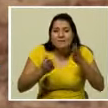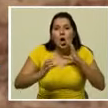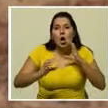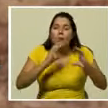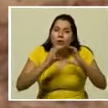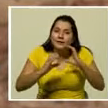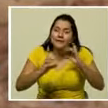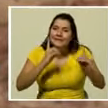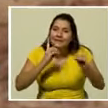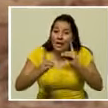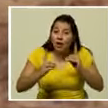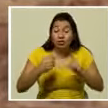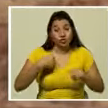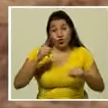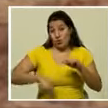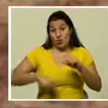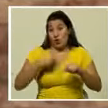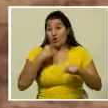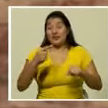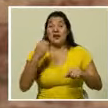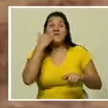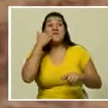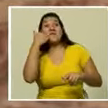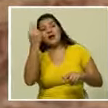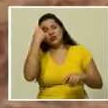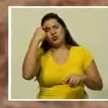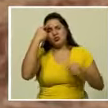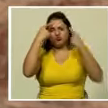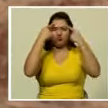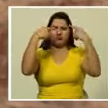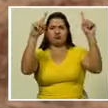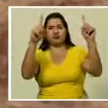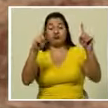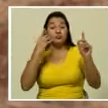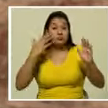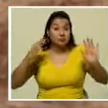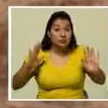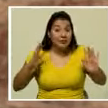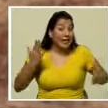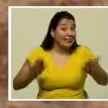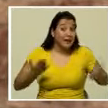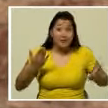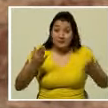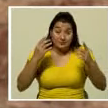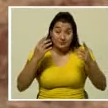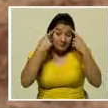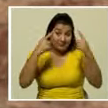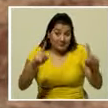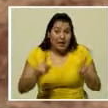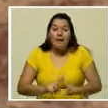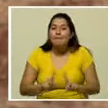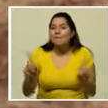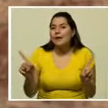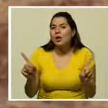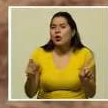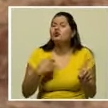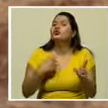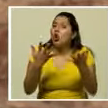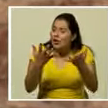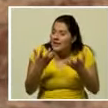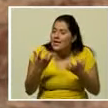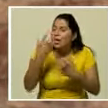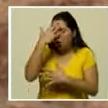decir que saldré victorioso de ese esfuerzo. Tal vez no tenga resultados, pero quiero creer